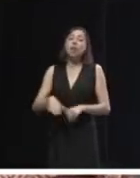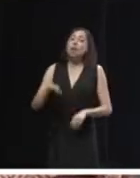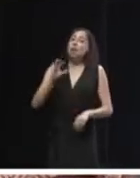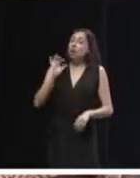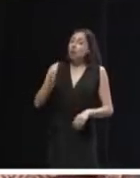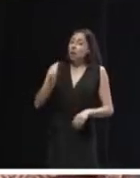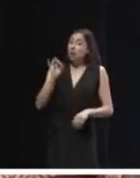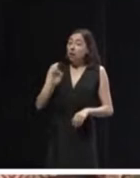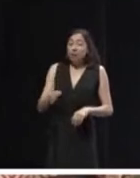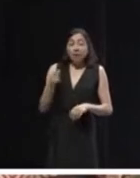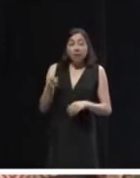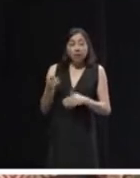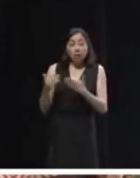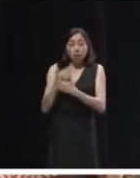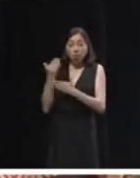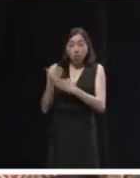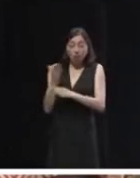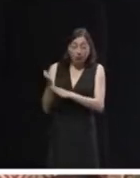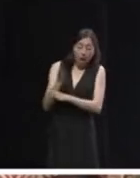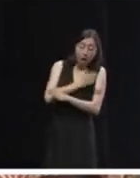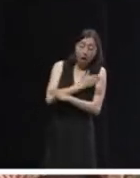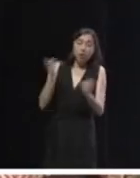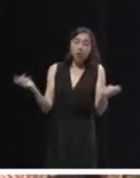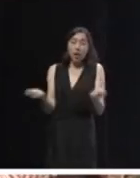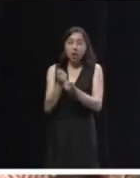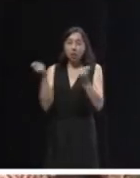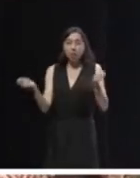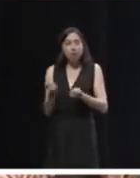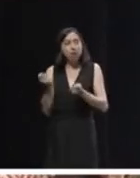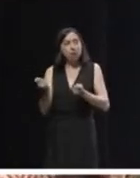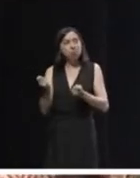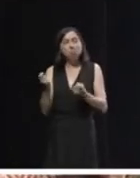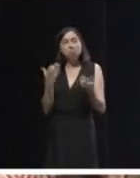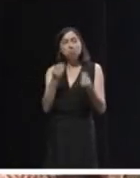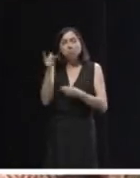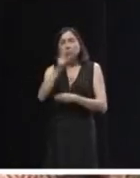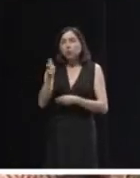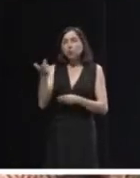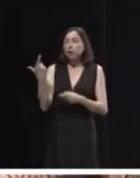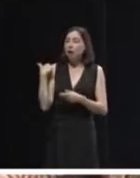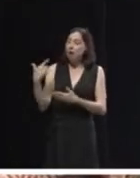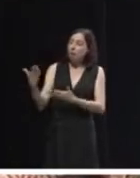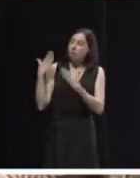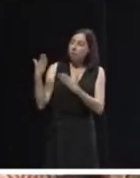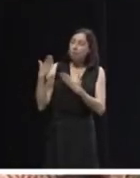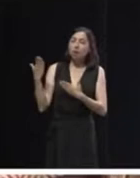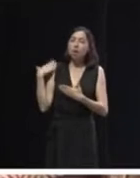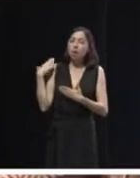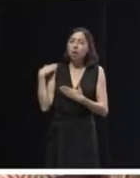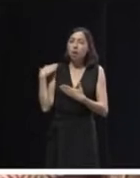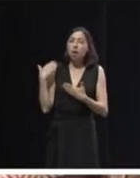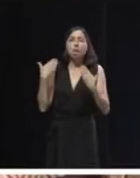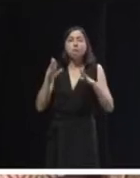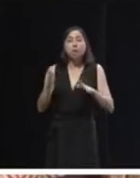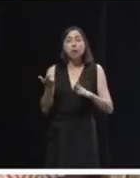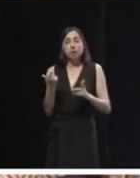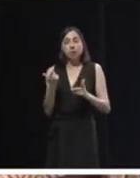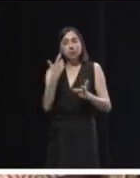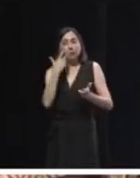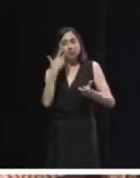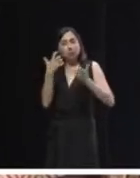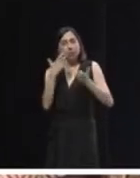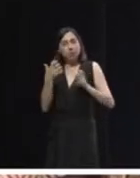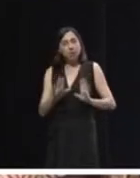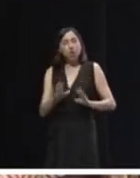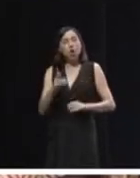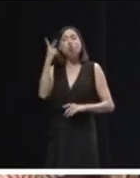estos días previos de precampaña he recibido muchas felicitaciones, pero me ha llamado la atención particularmente dos tipos